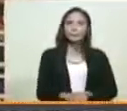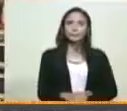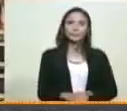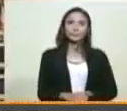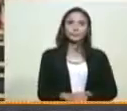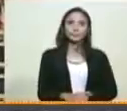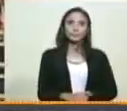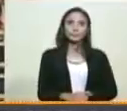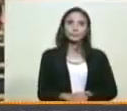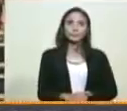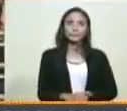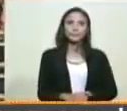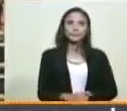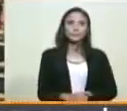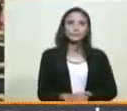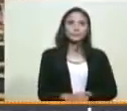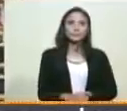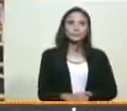yo,